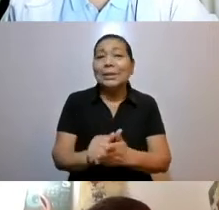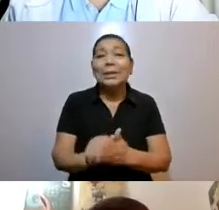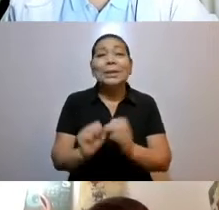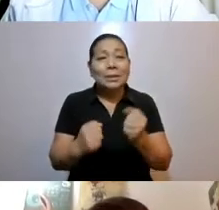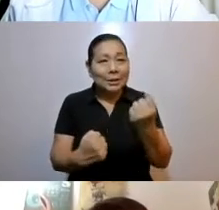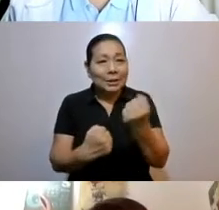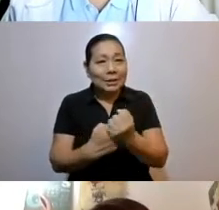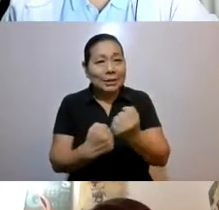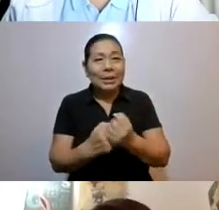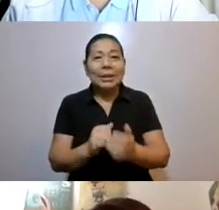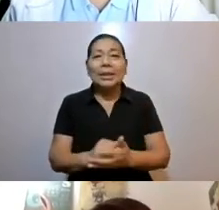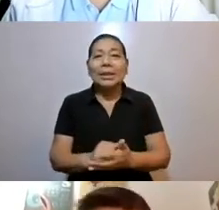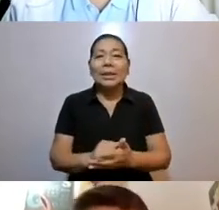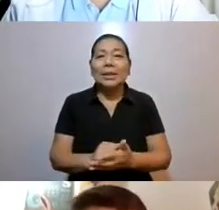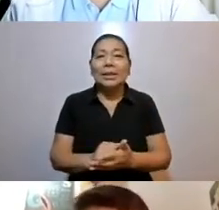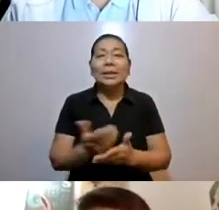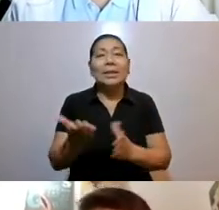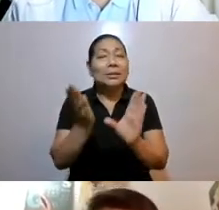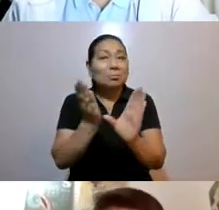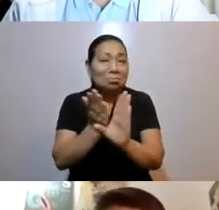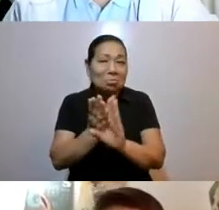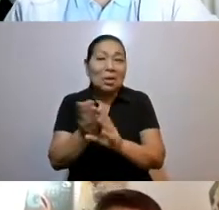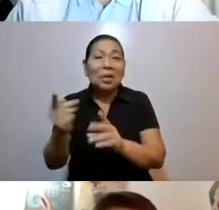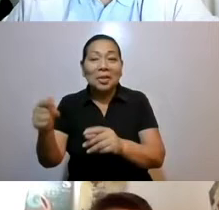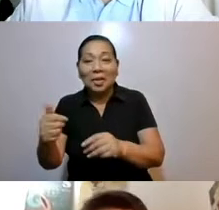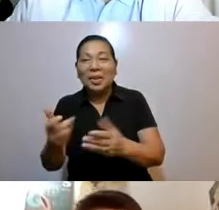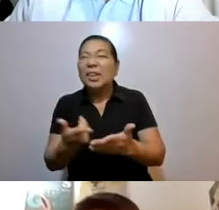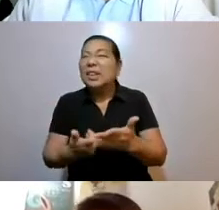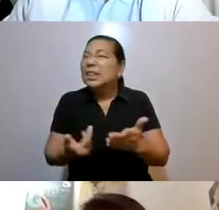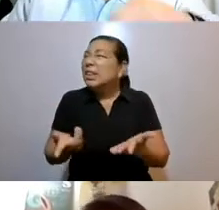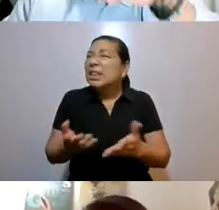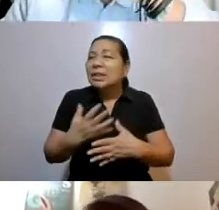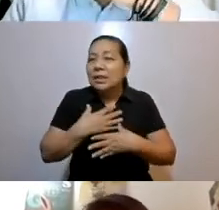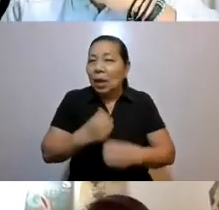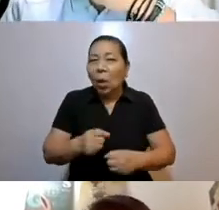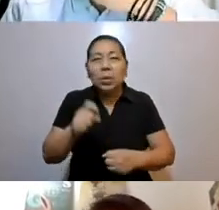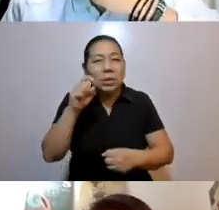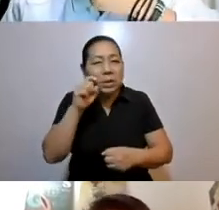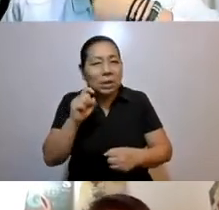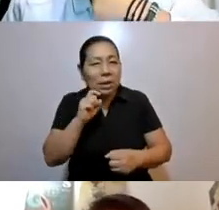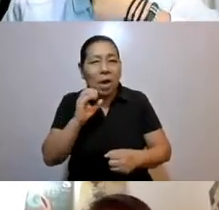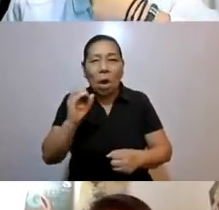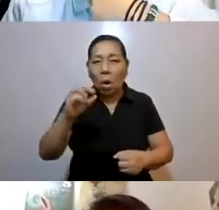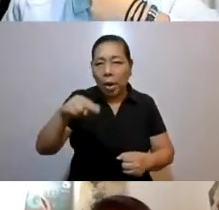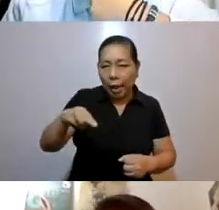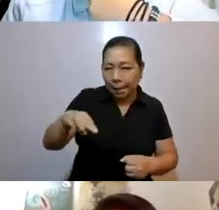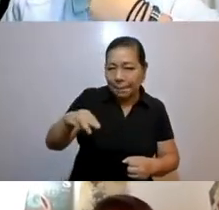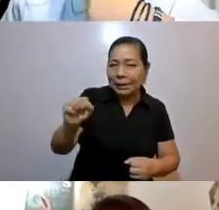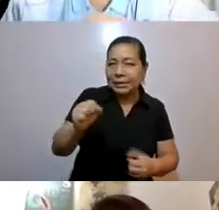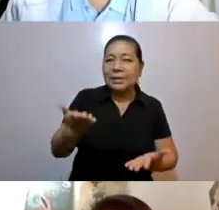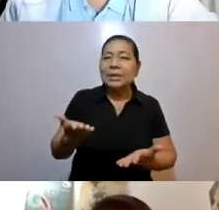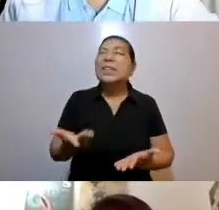apoyar desde el punto de vista psicológico. ¿Qué es la salud sexual? La OMS describe que la